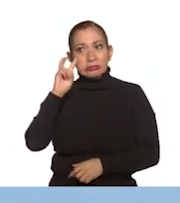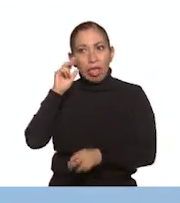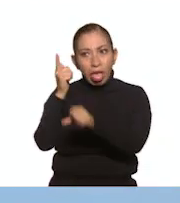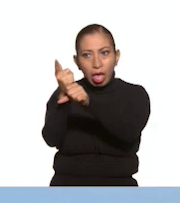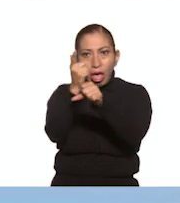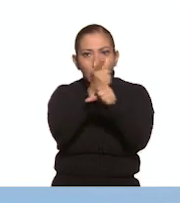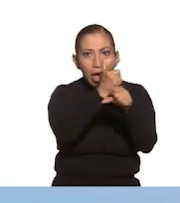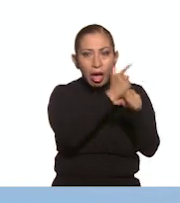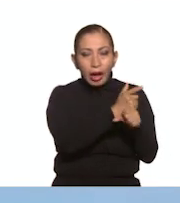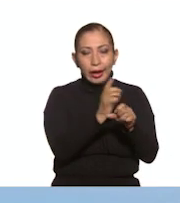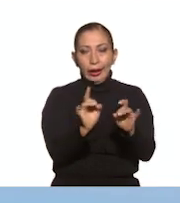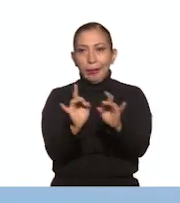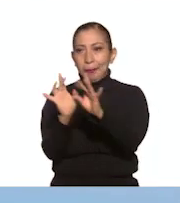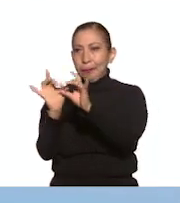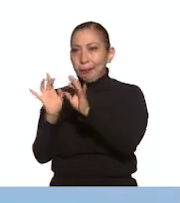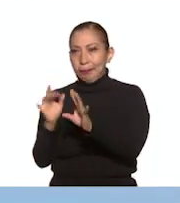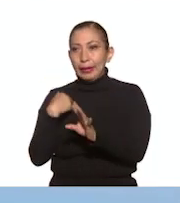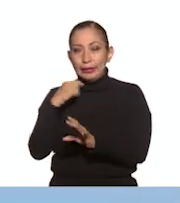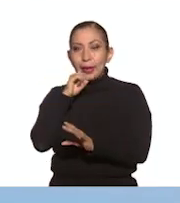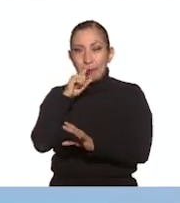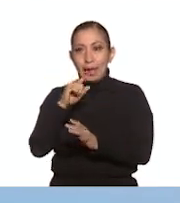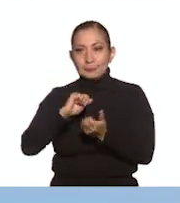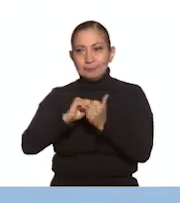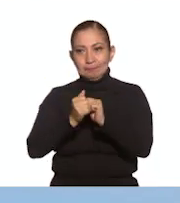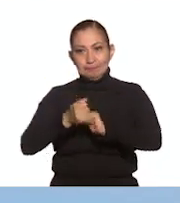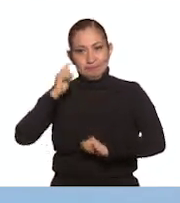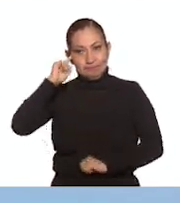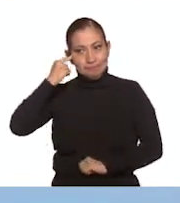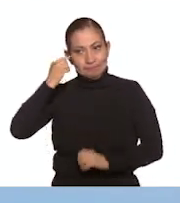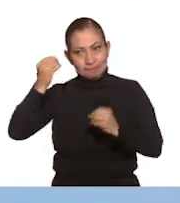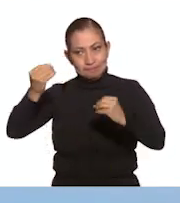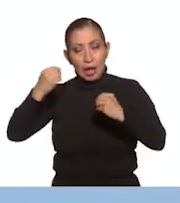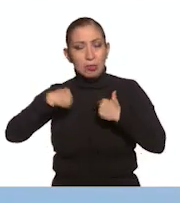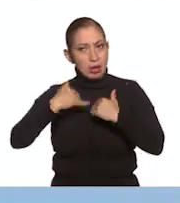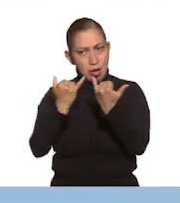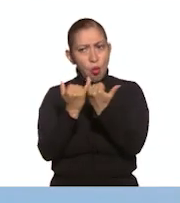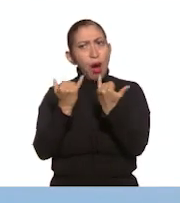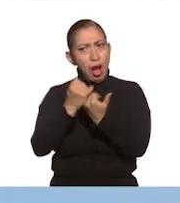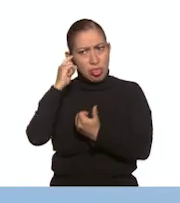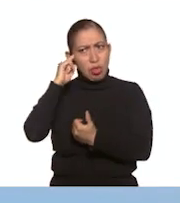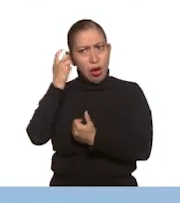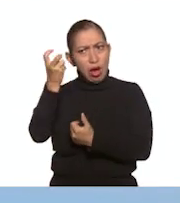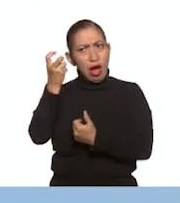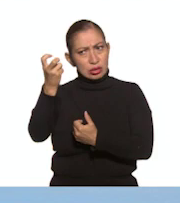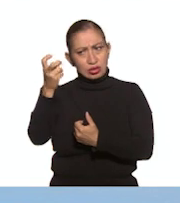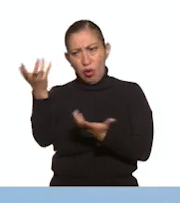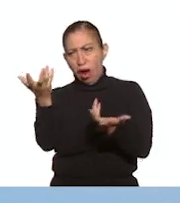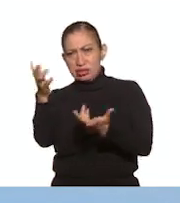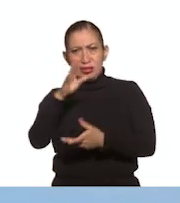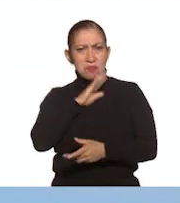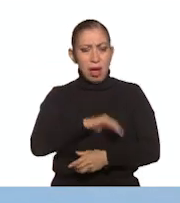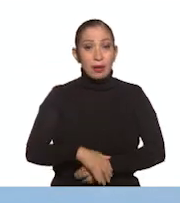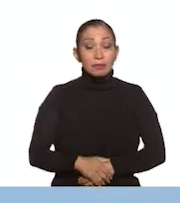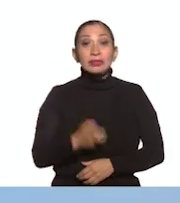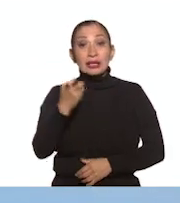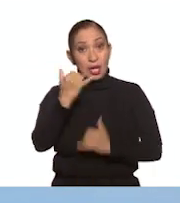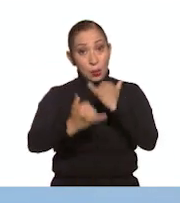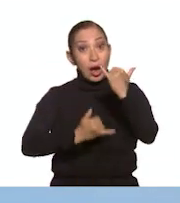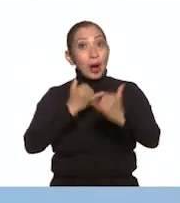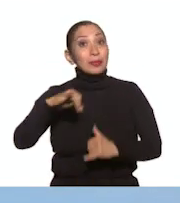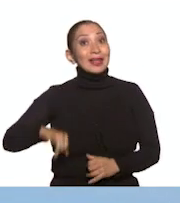situaciones que también nos causan enojo a muchas personas. A mí también me enoja eso. Y este juego es